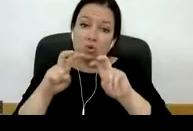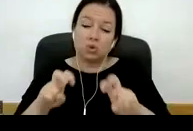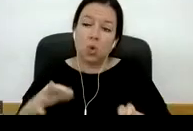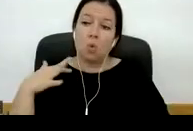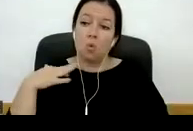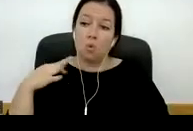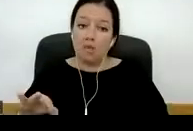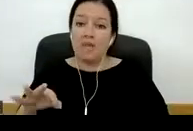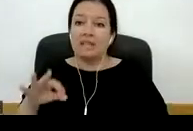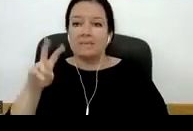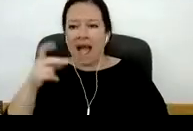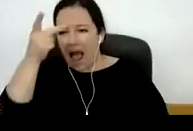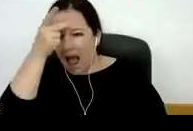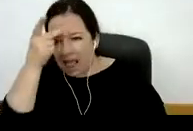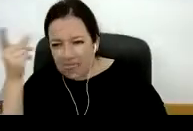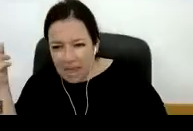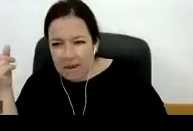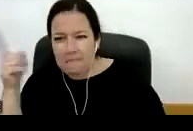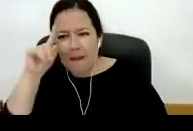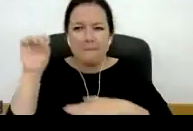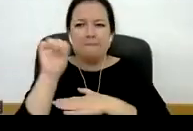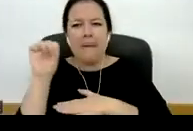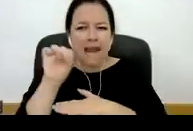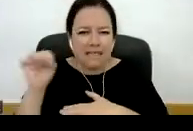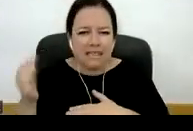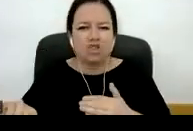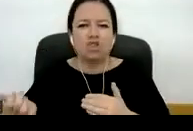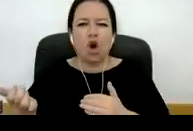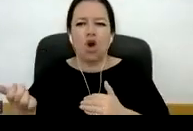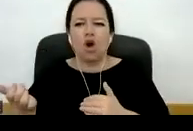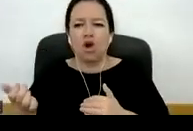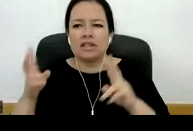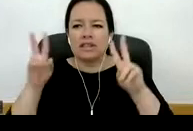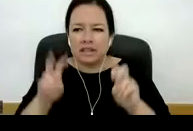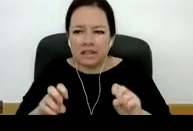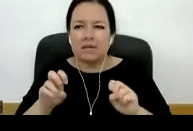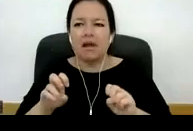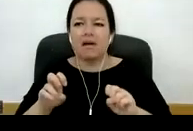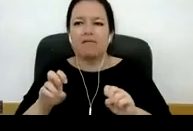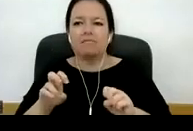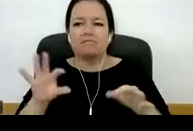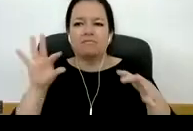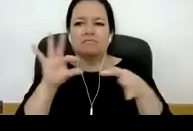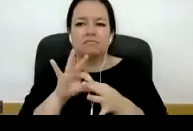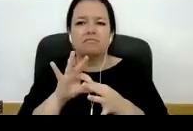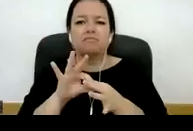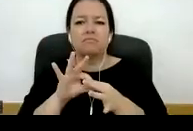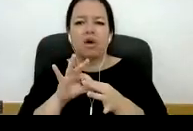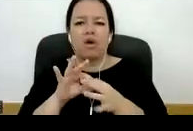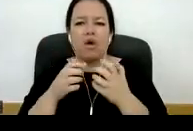especial utilidad en Alzheimer, en Parkinson, y en determinadas